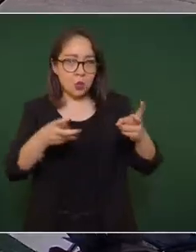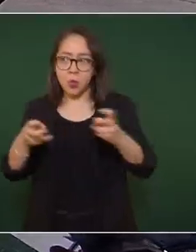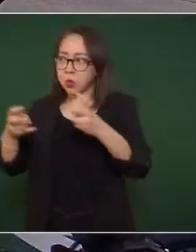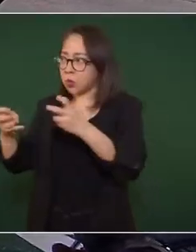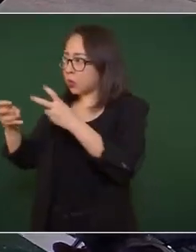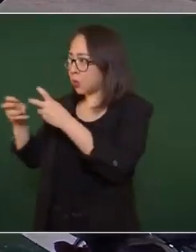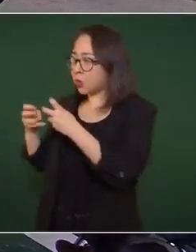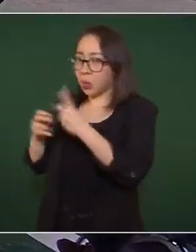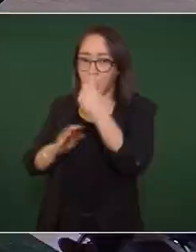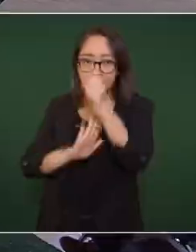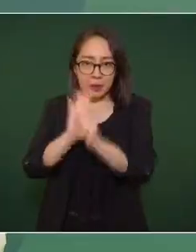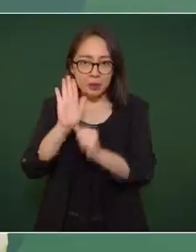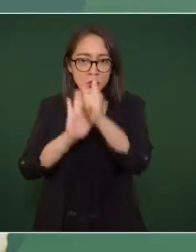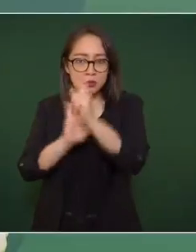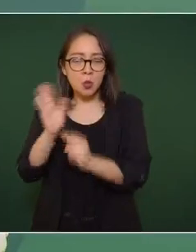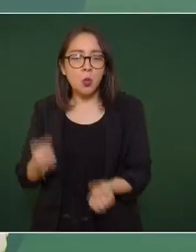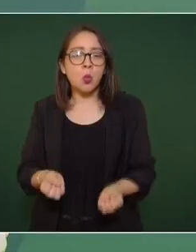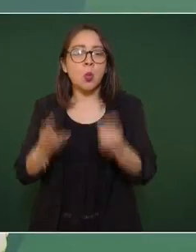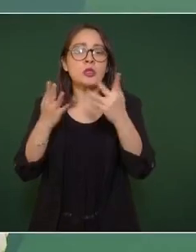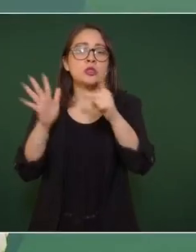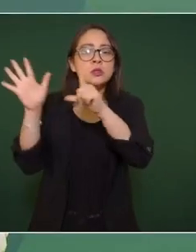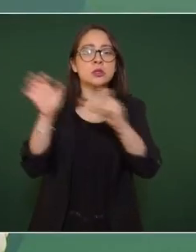700,000 pesos mensuales,